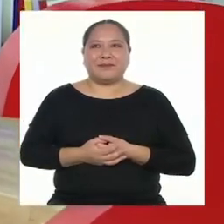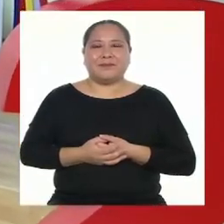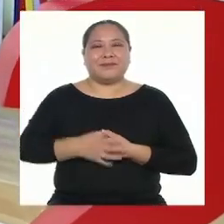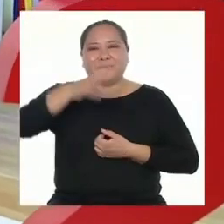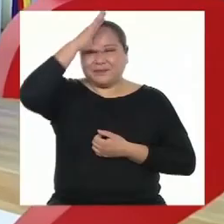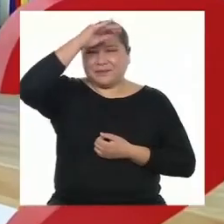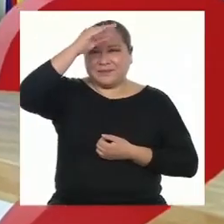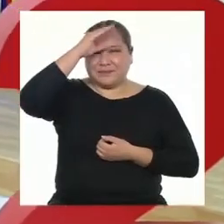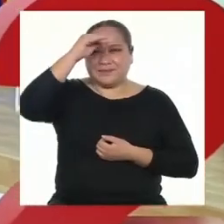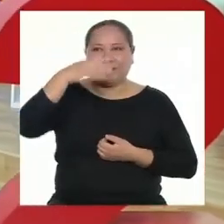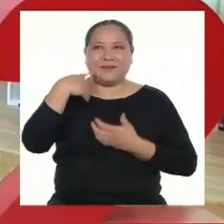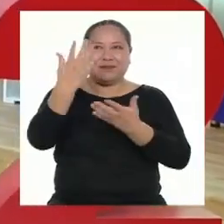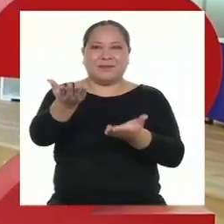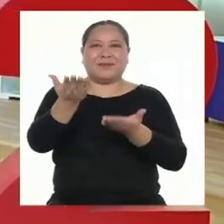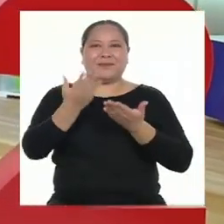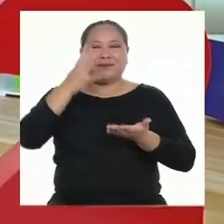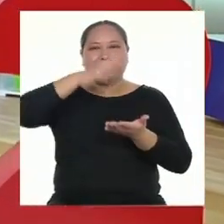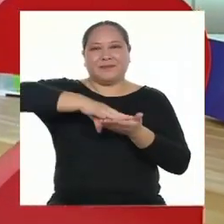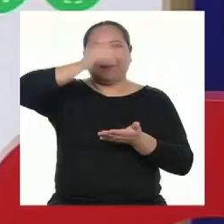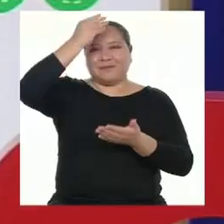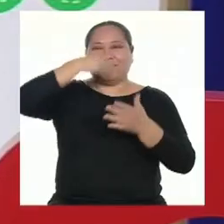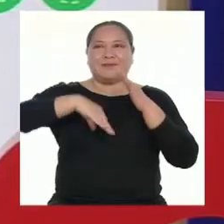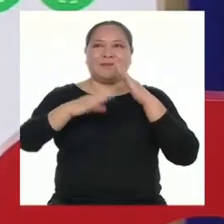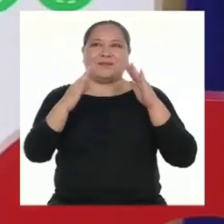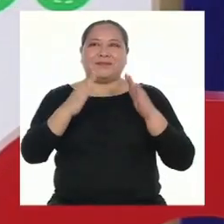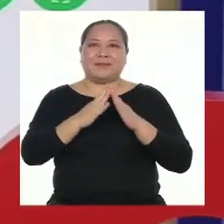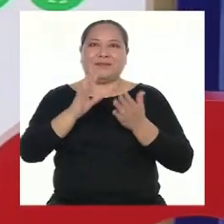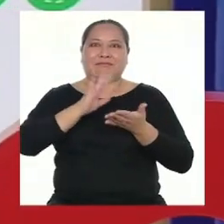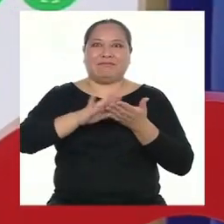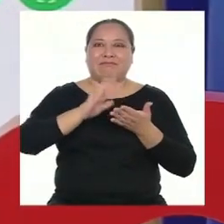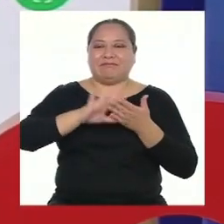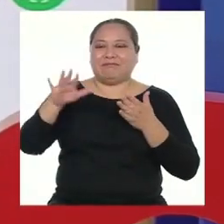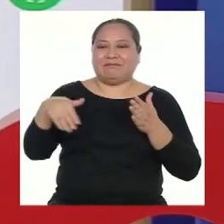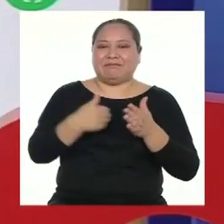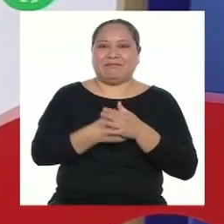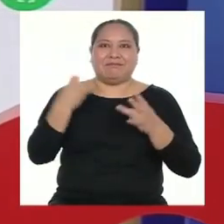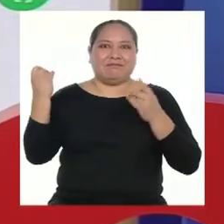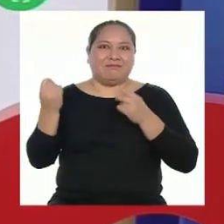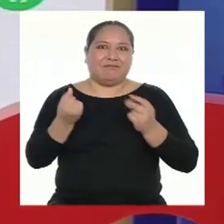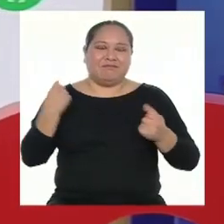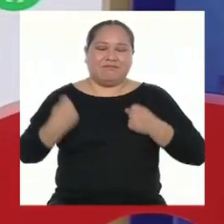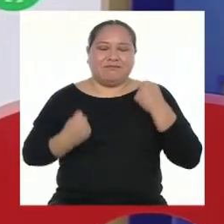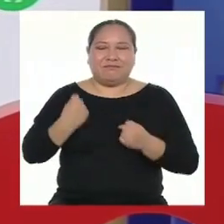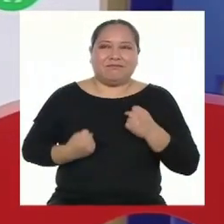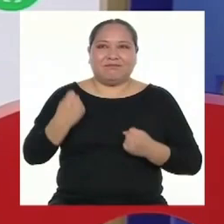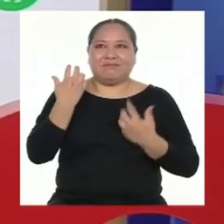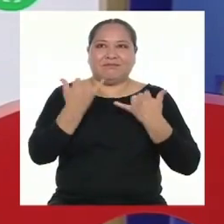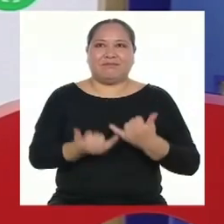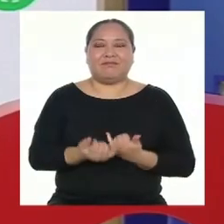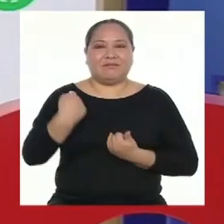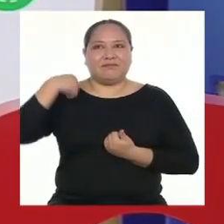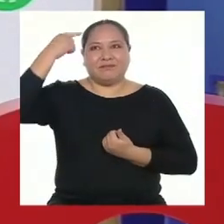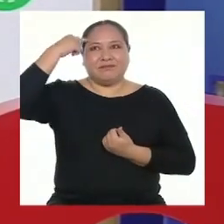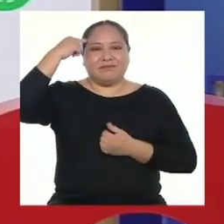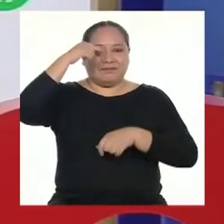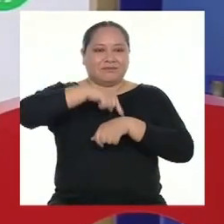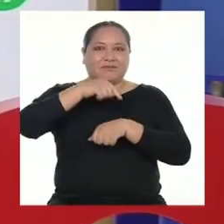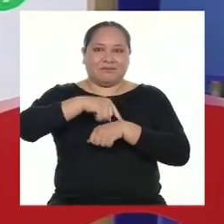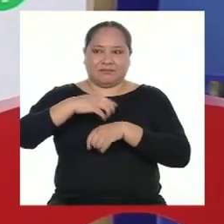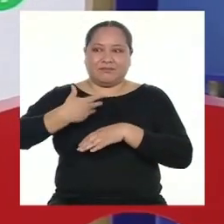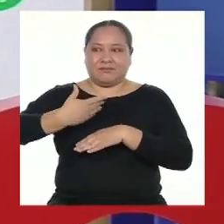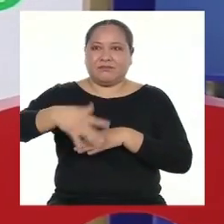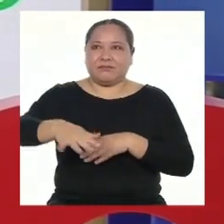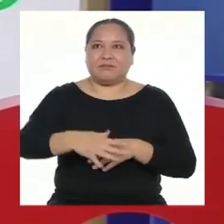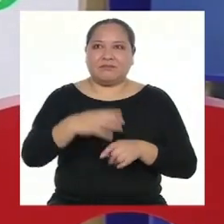Chicas y chicos, bienvenidos a Aprendo en Casa. Perdón por llegar tan apurada el día de hoy. Realmente pensé que tenía tiempo de